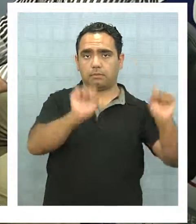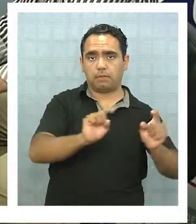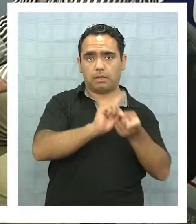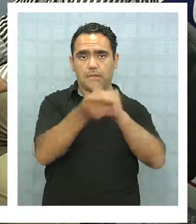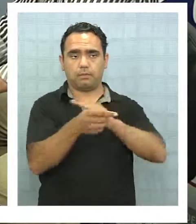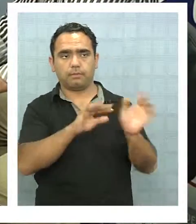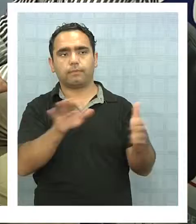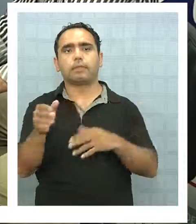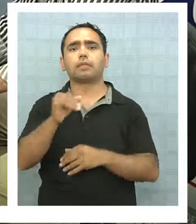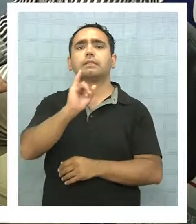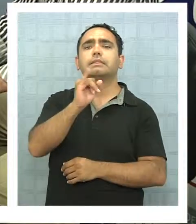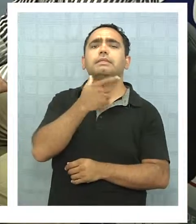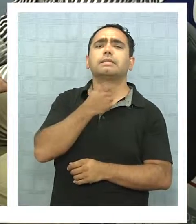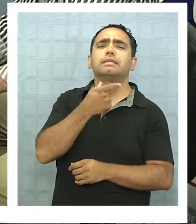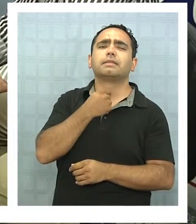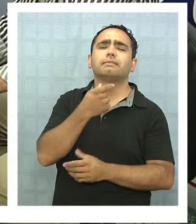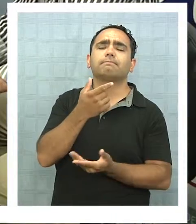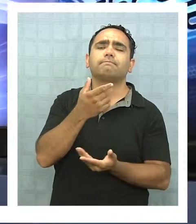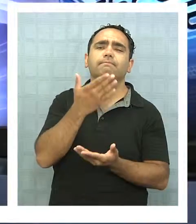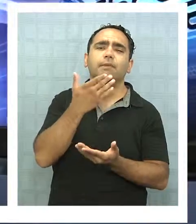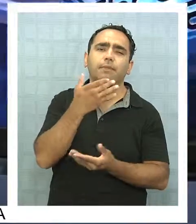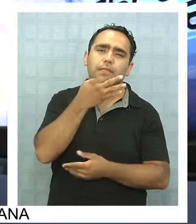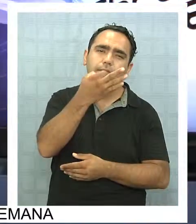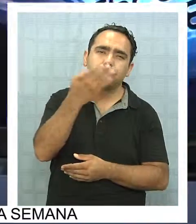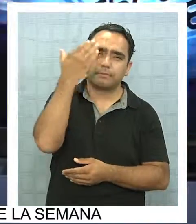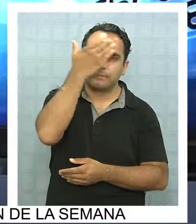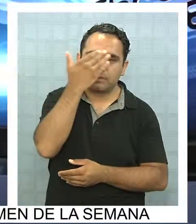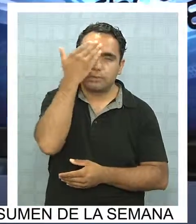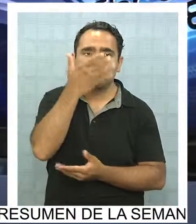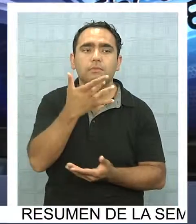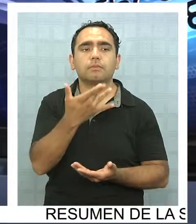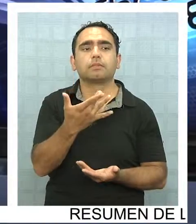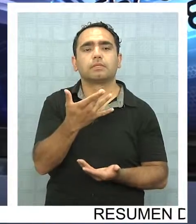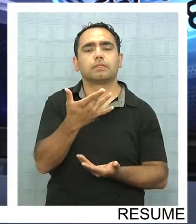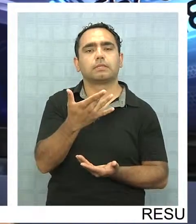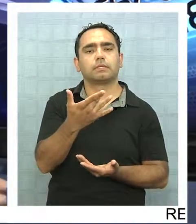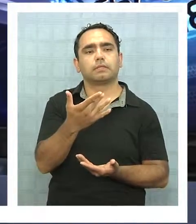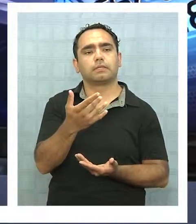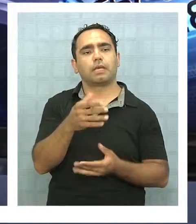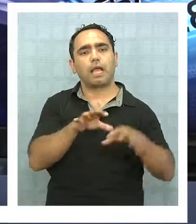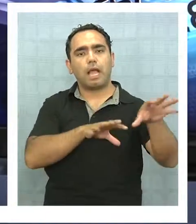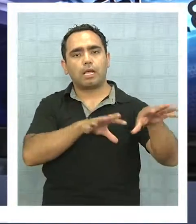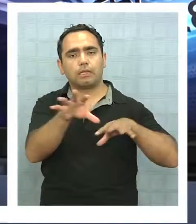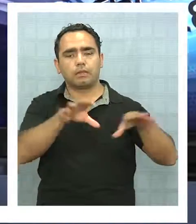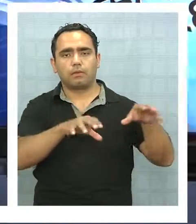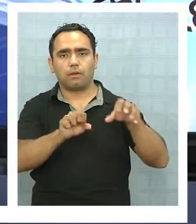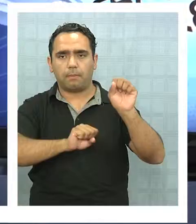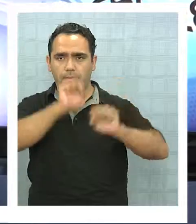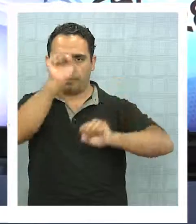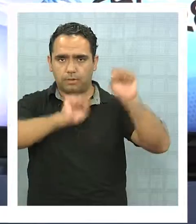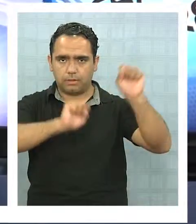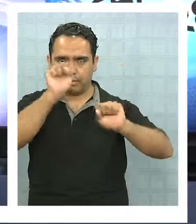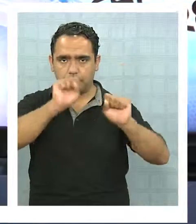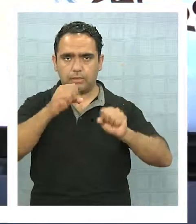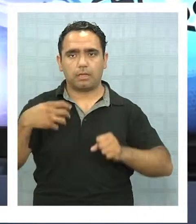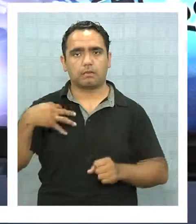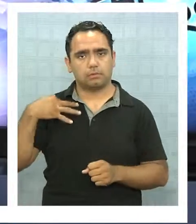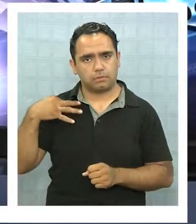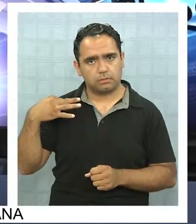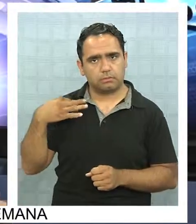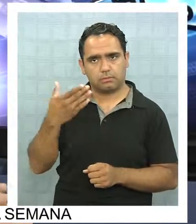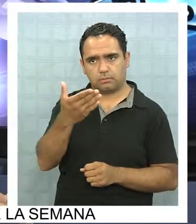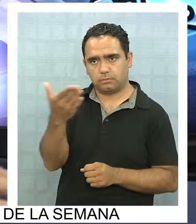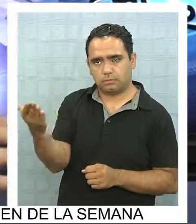quiero expresar una preocupación que nosotros tenemos, porque la actividad política de la ciudadanía